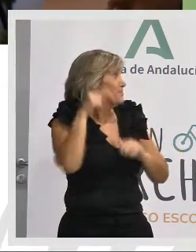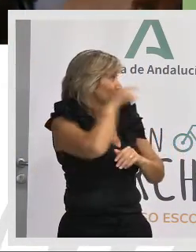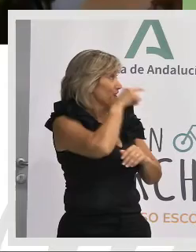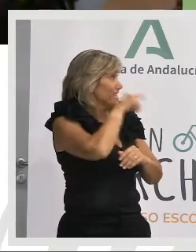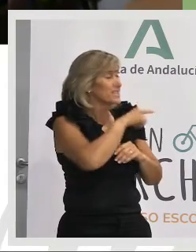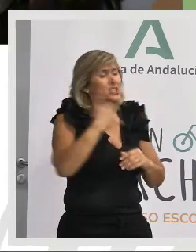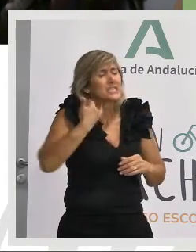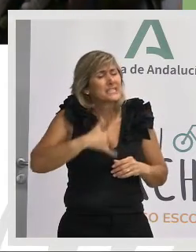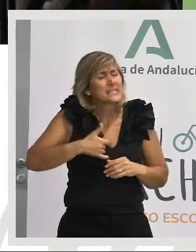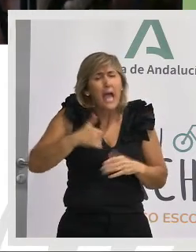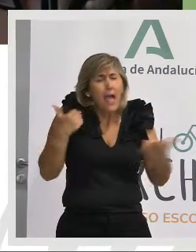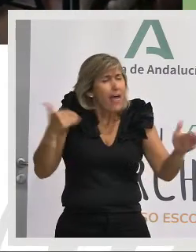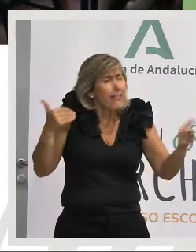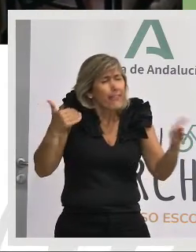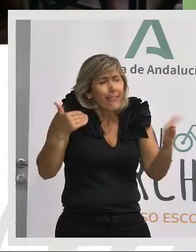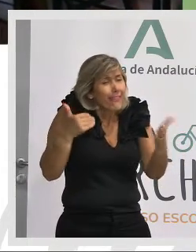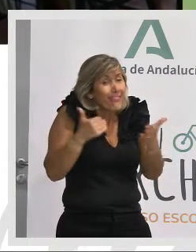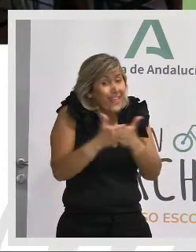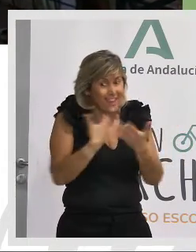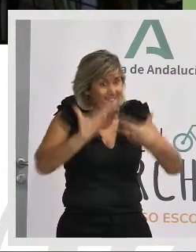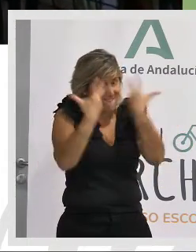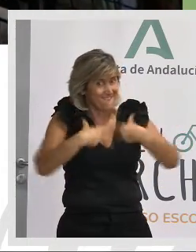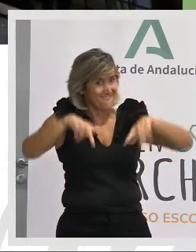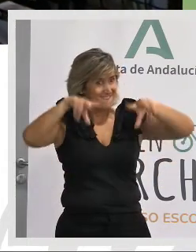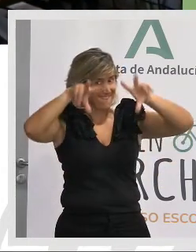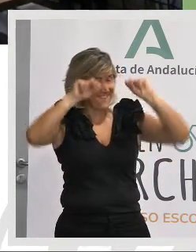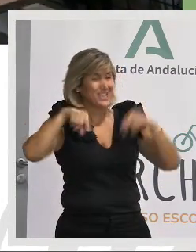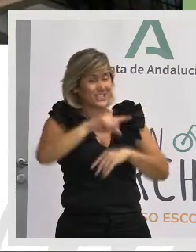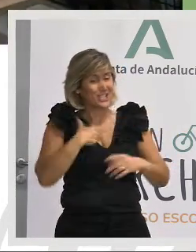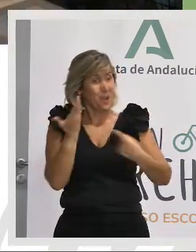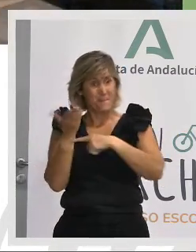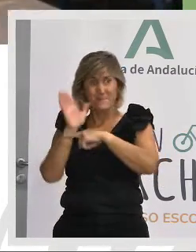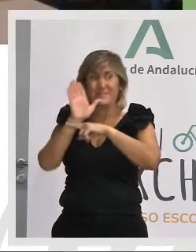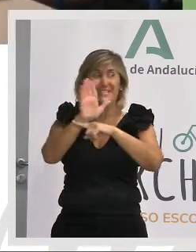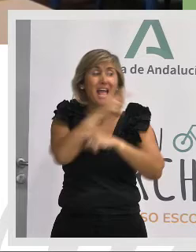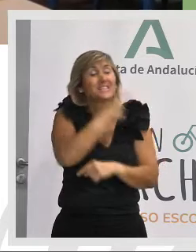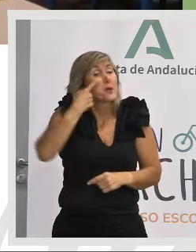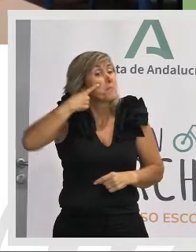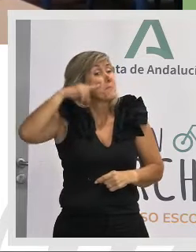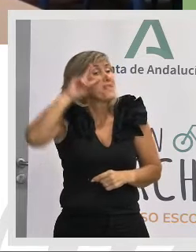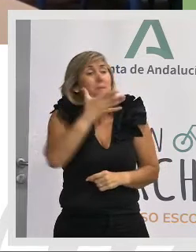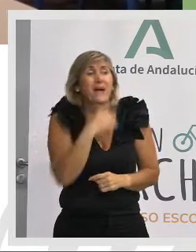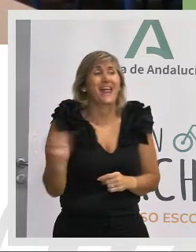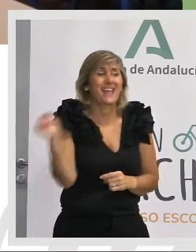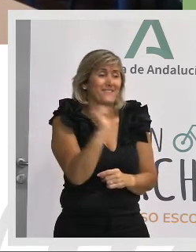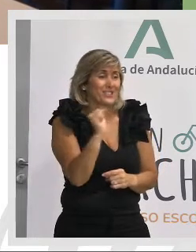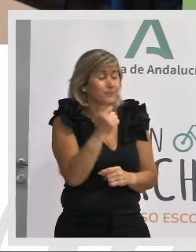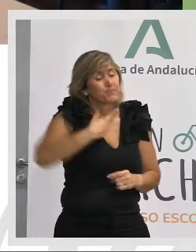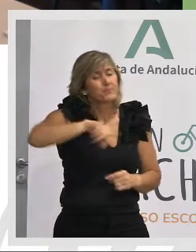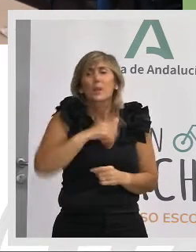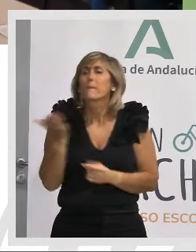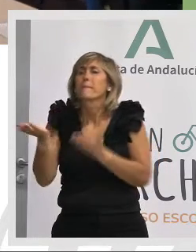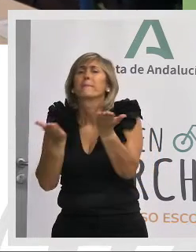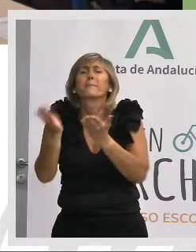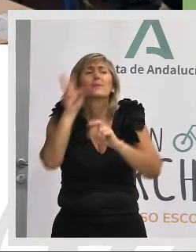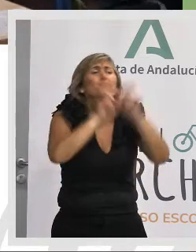ya muy cerca. Estábamos ansiosos por esta nueva experiencia. Se pidieron voluntarios